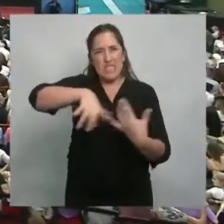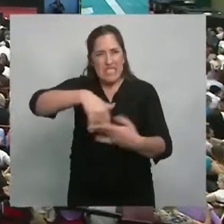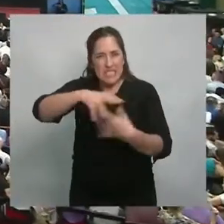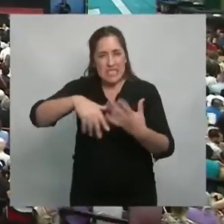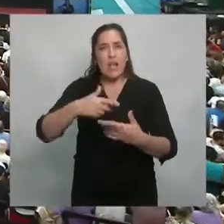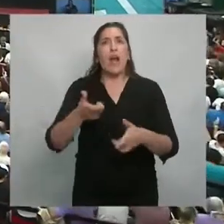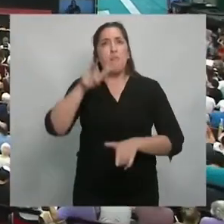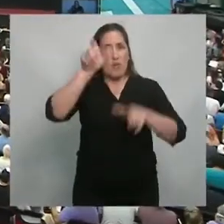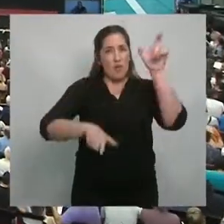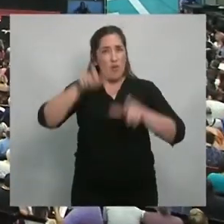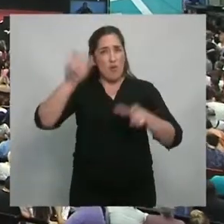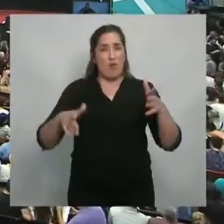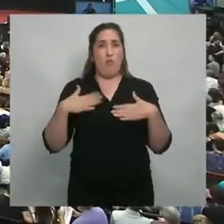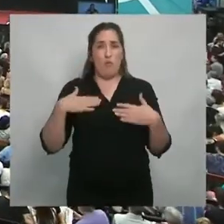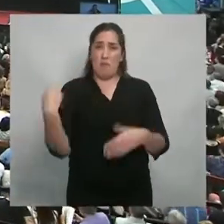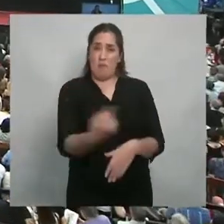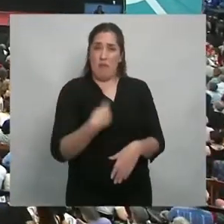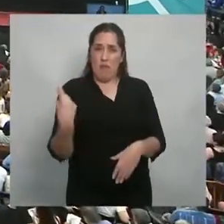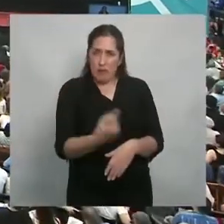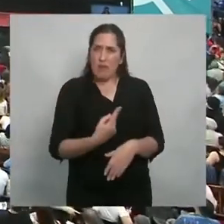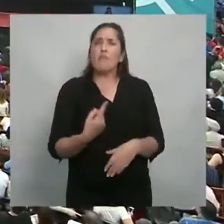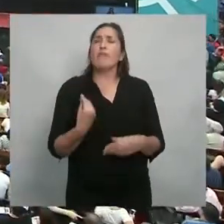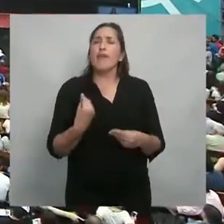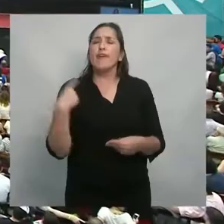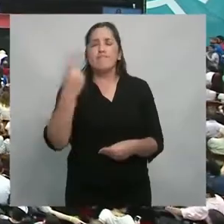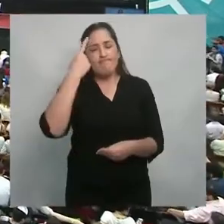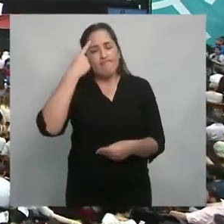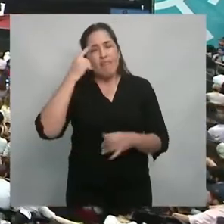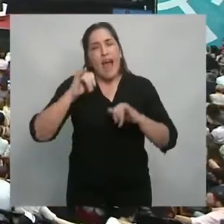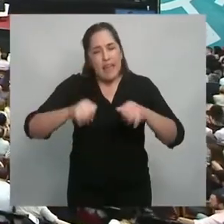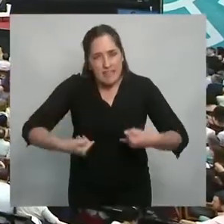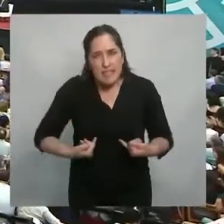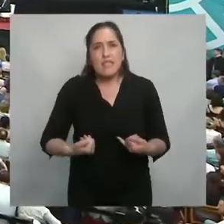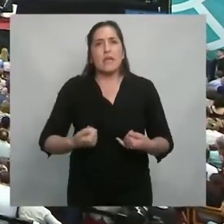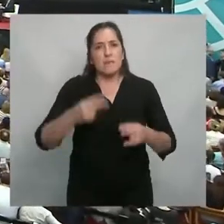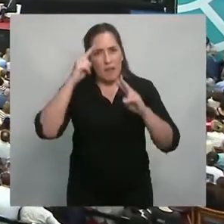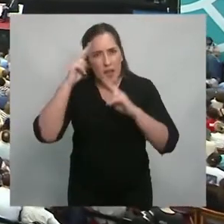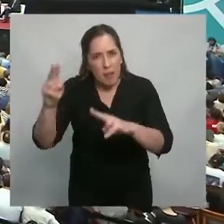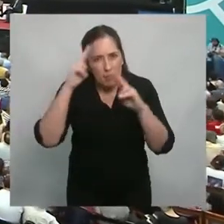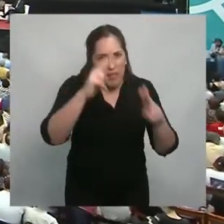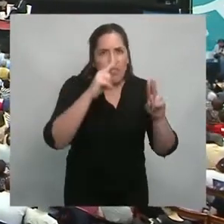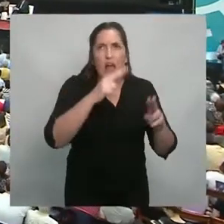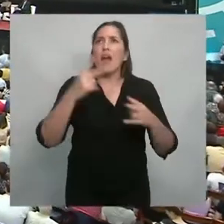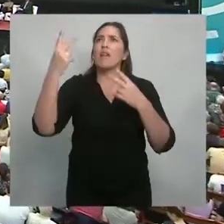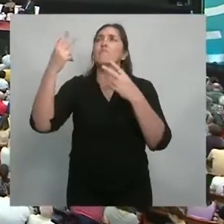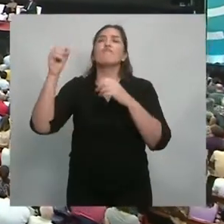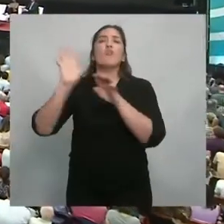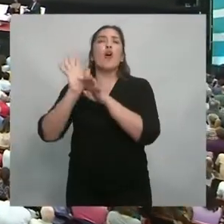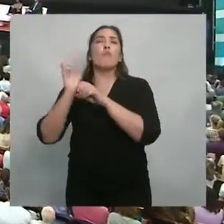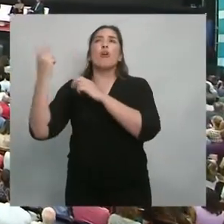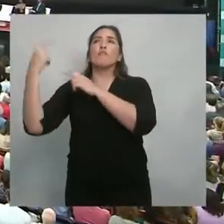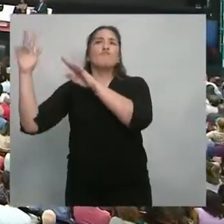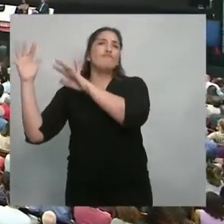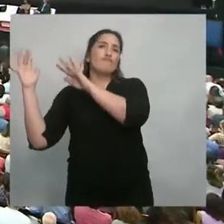y el humanismo incluyente alcanzaron a aceptar y respetar las migraciones y la